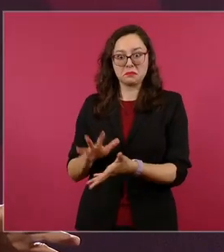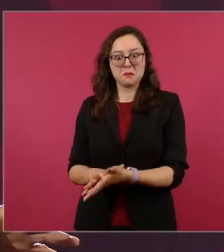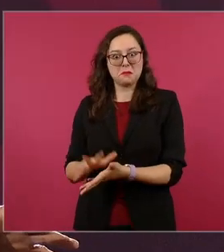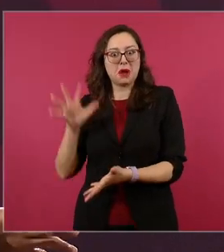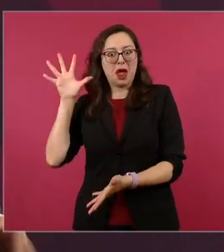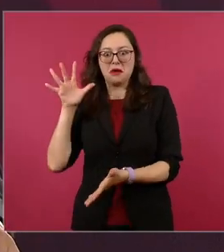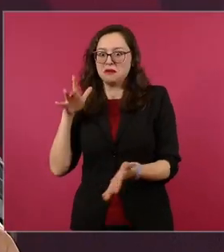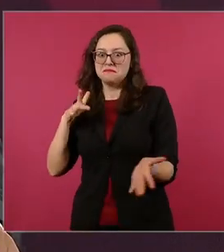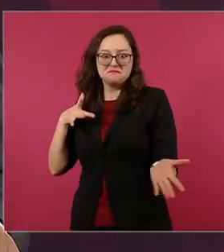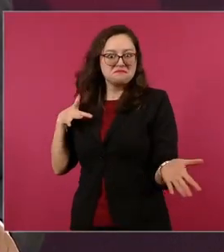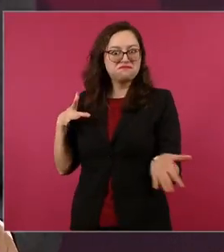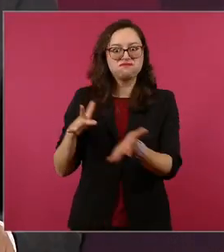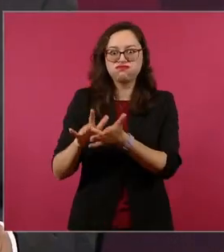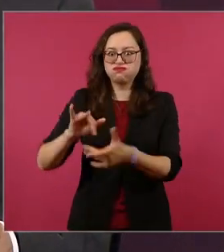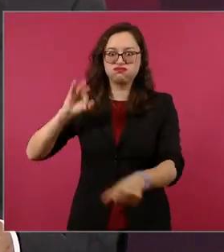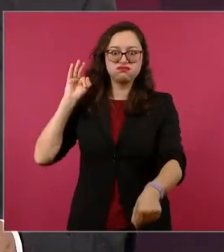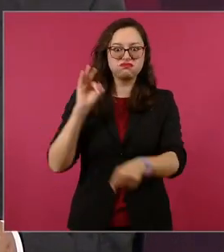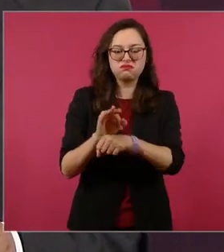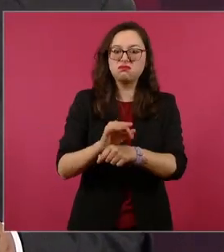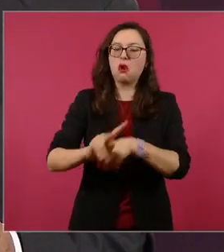pues